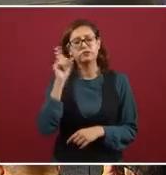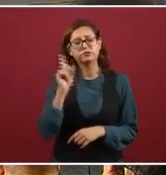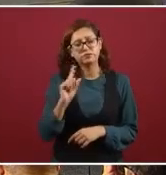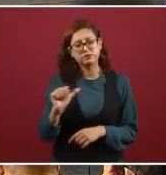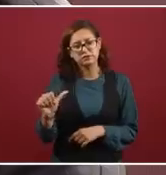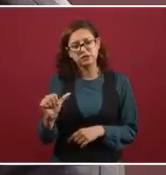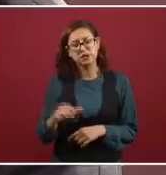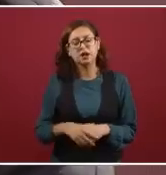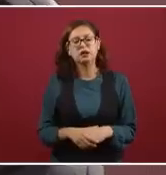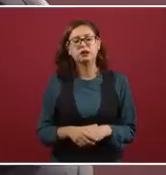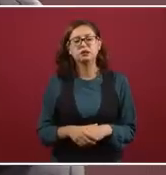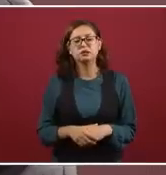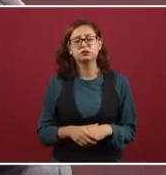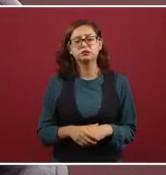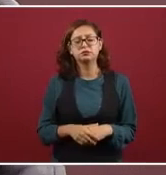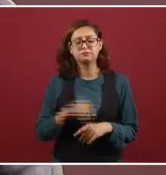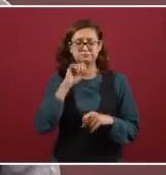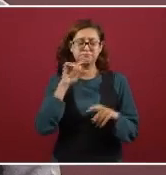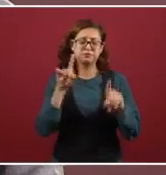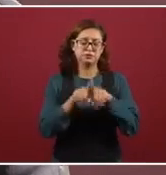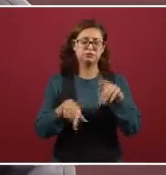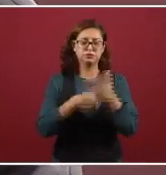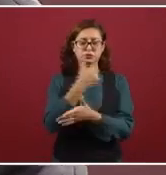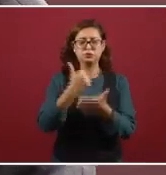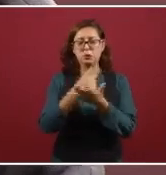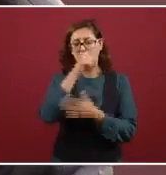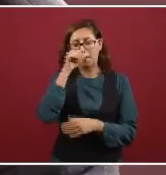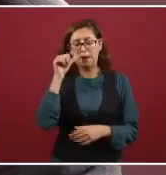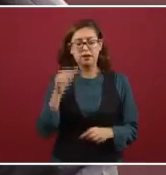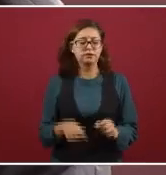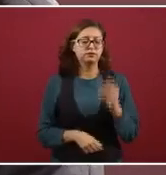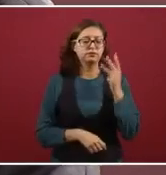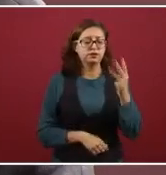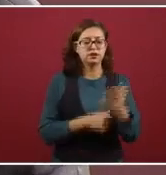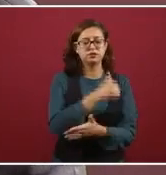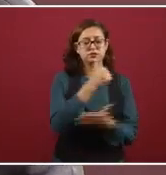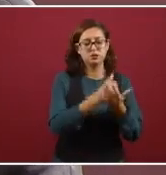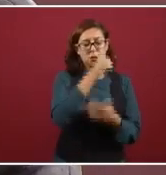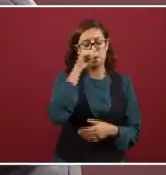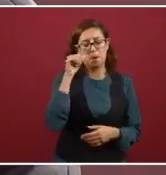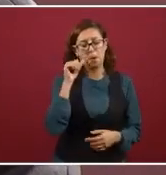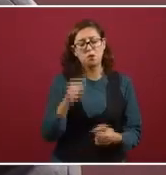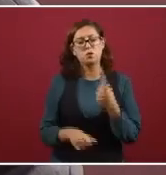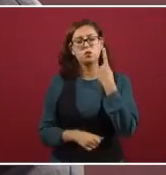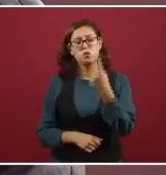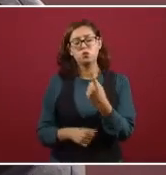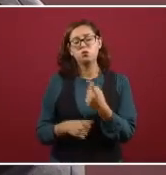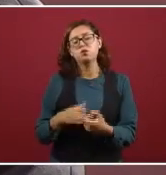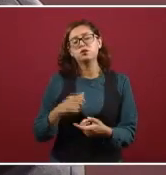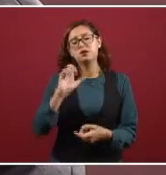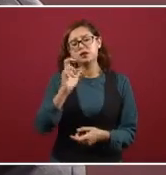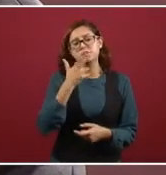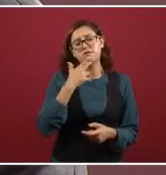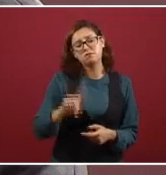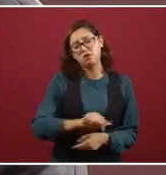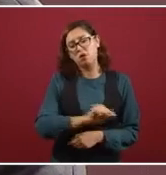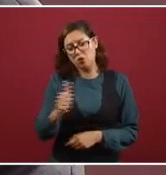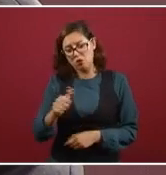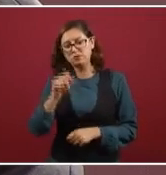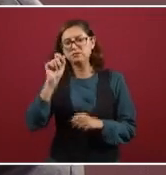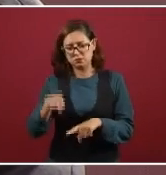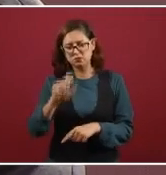Zacatecas, y finalmente Ciudad Juárez. En total, 3 de Ciudad Juárez, una de la ciudad de Chihuahua, otra de Yepomera,